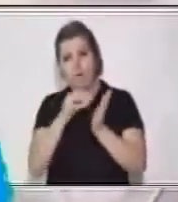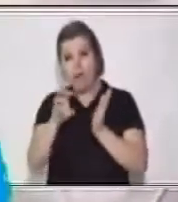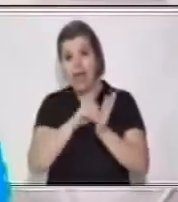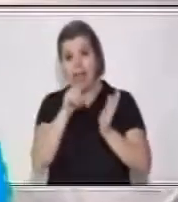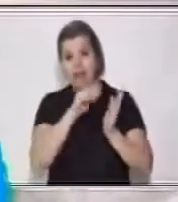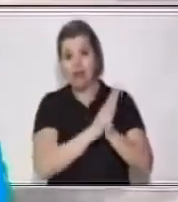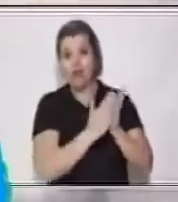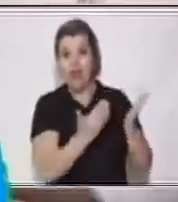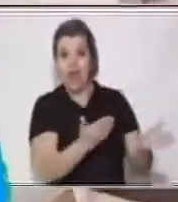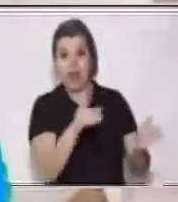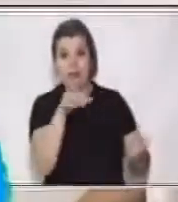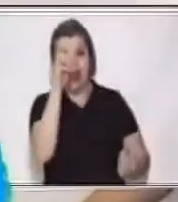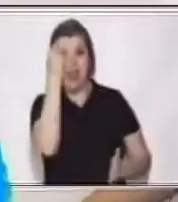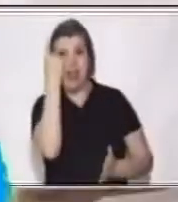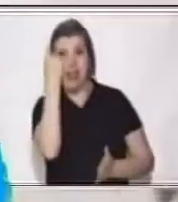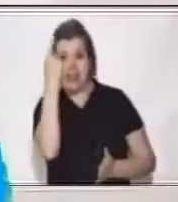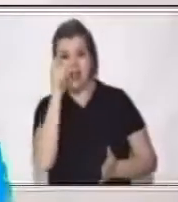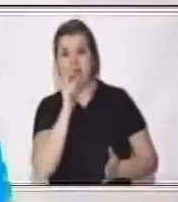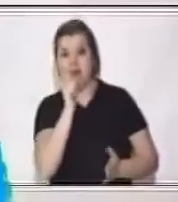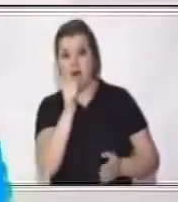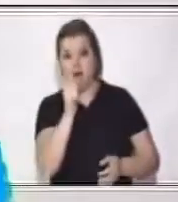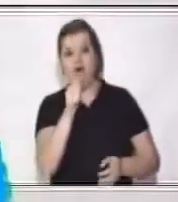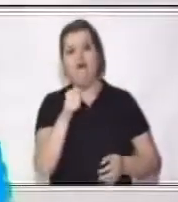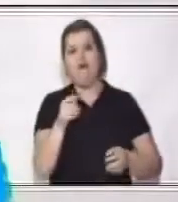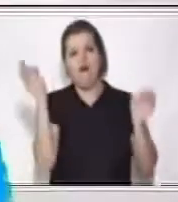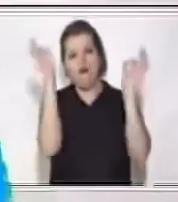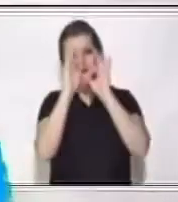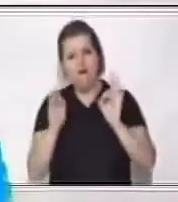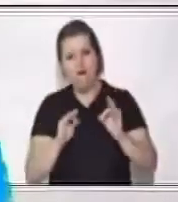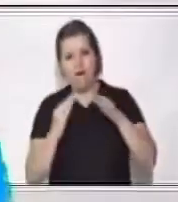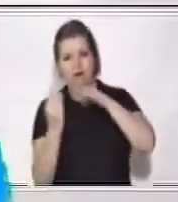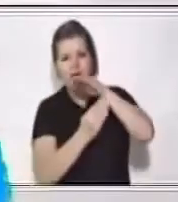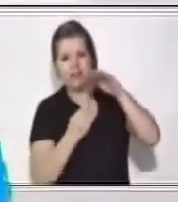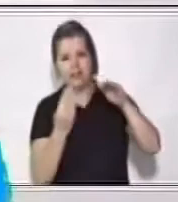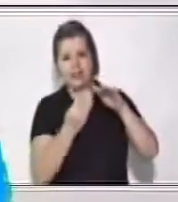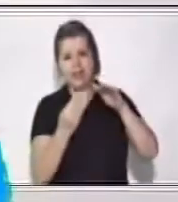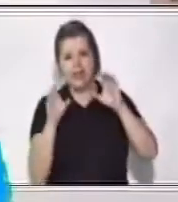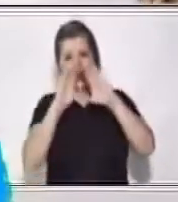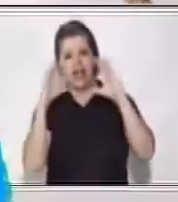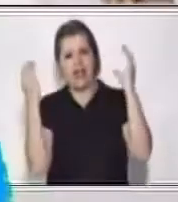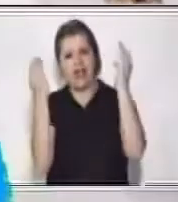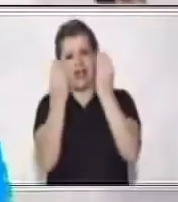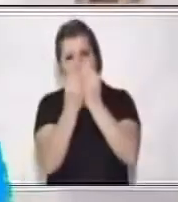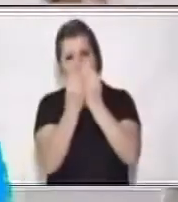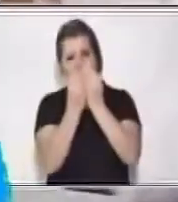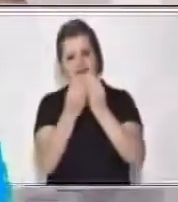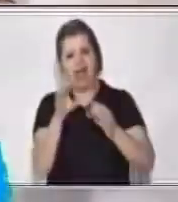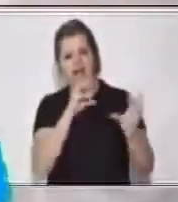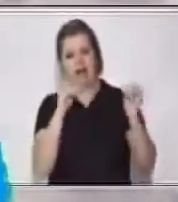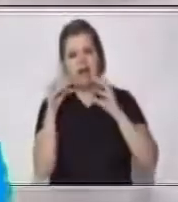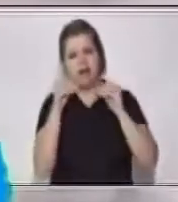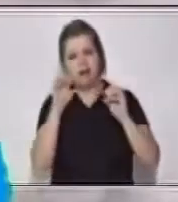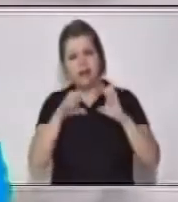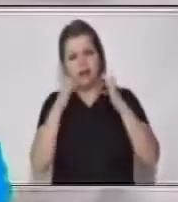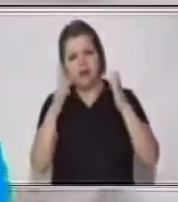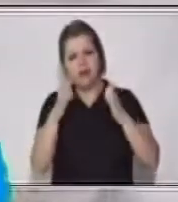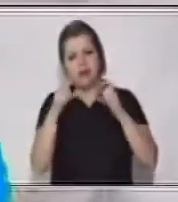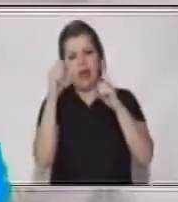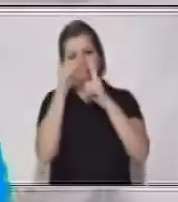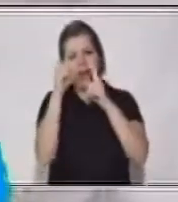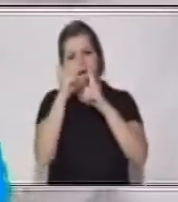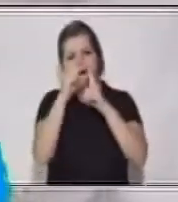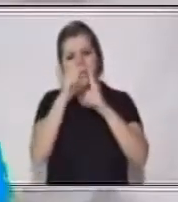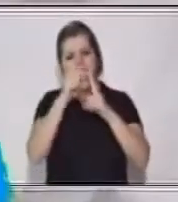comprendiendo un poco más acerca del morfema base y el morfema clase. Podemos hablar entonces de la palabra